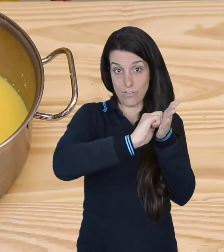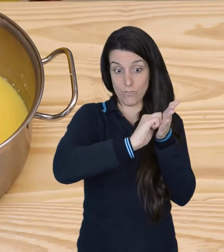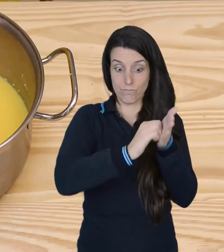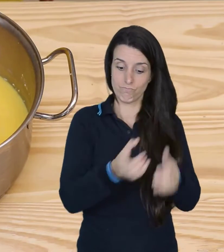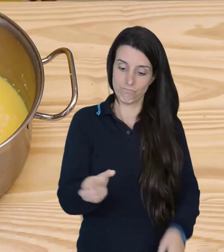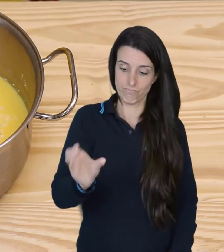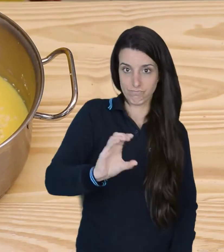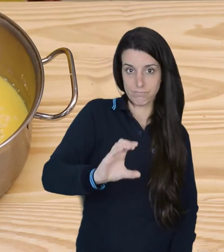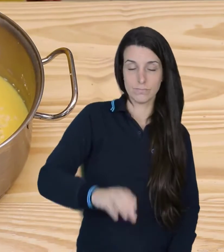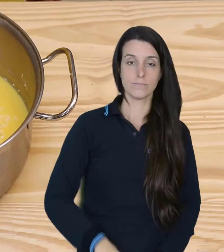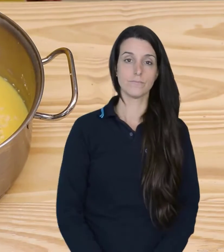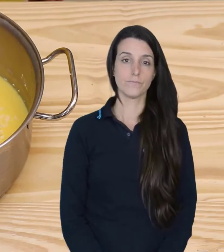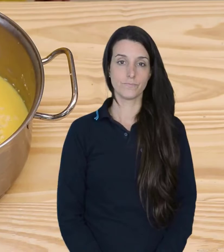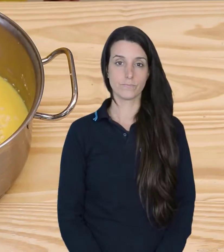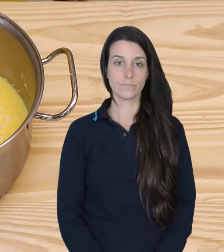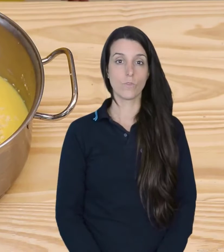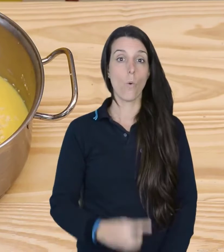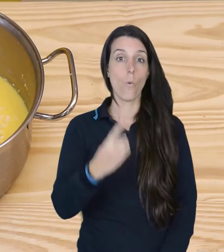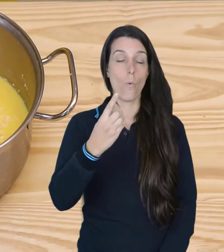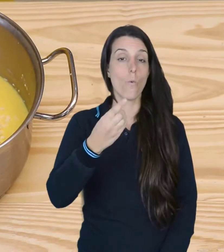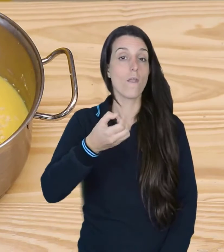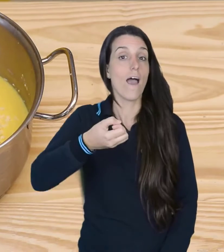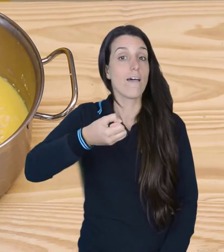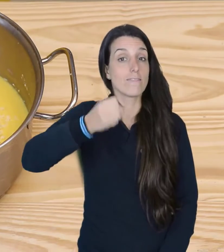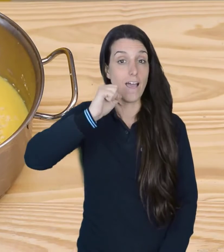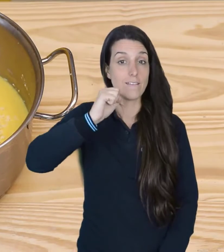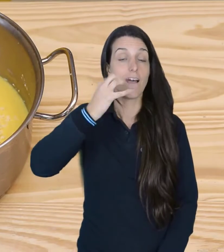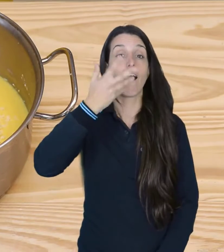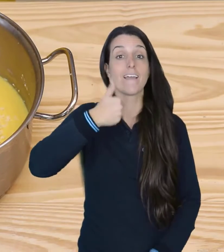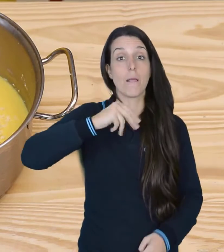media taza de queso rallado,